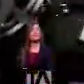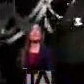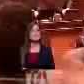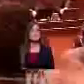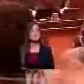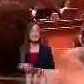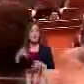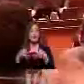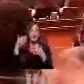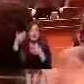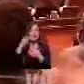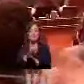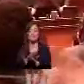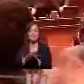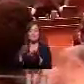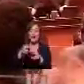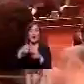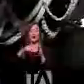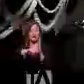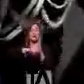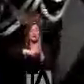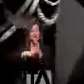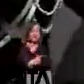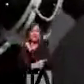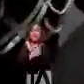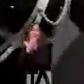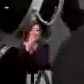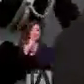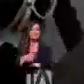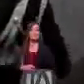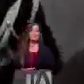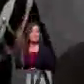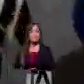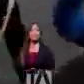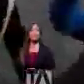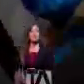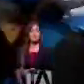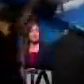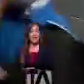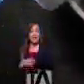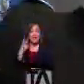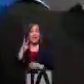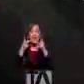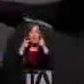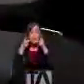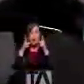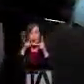Asamblea Nacional, con el ex contralor subrogante cesado. Es decir, no podrá ocupar